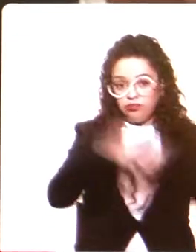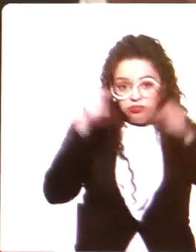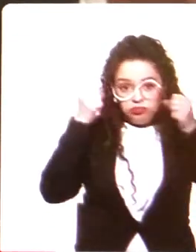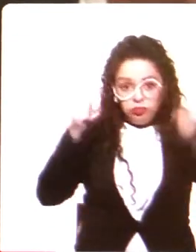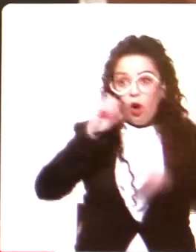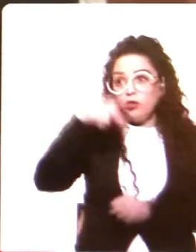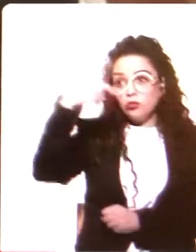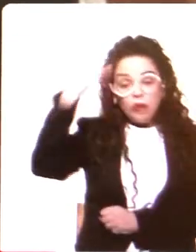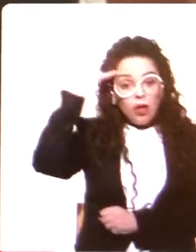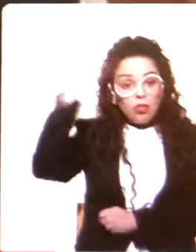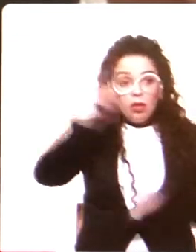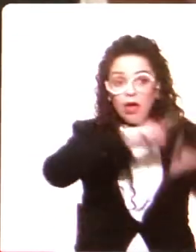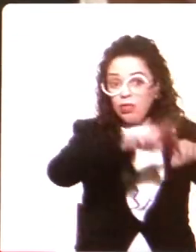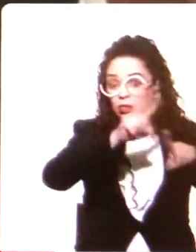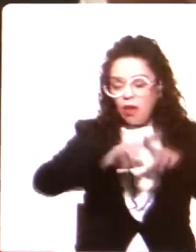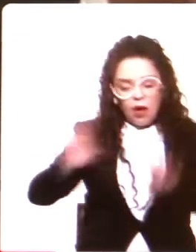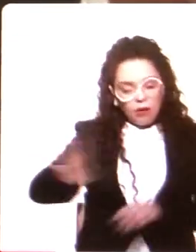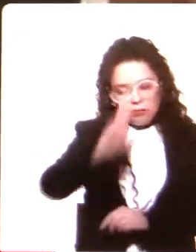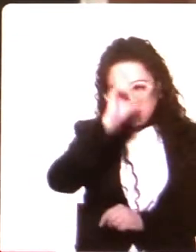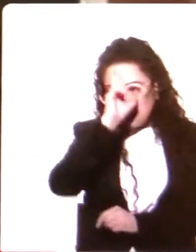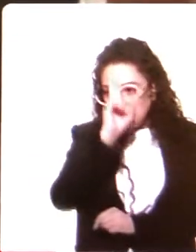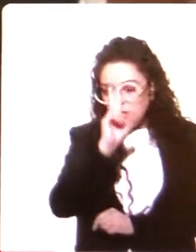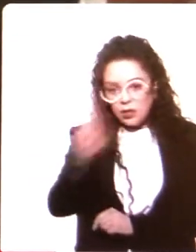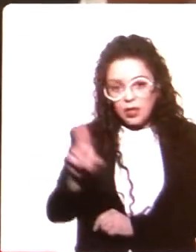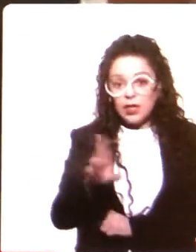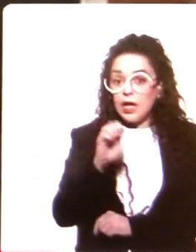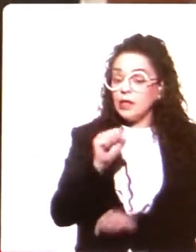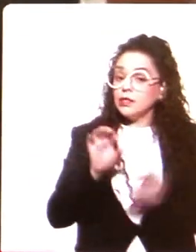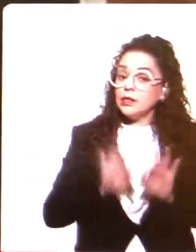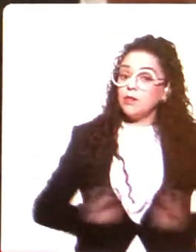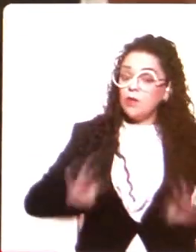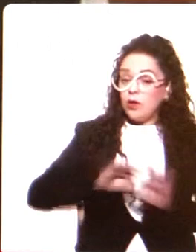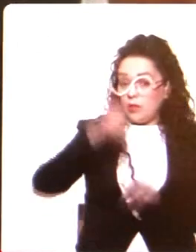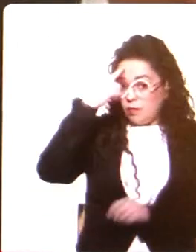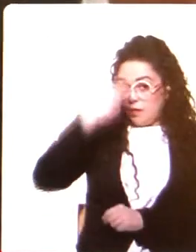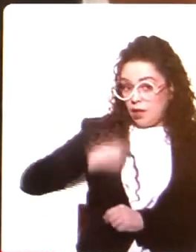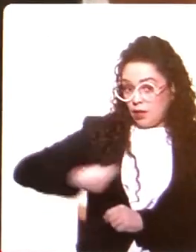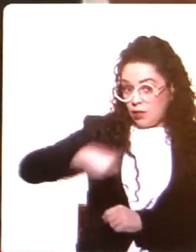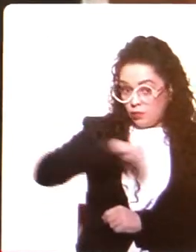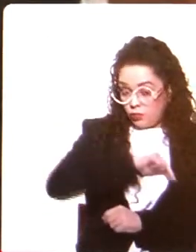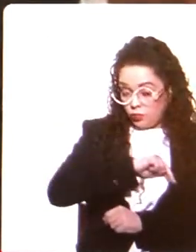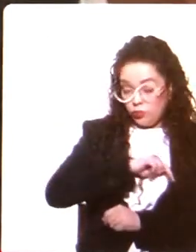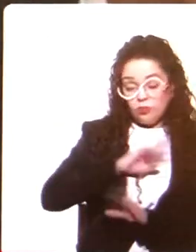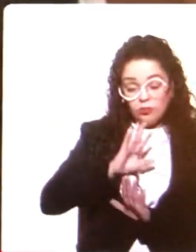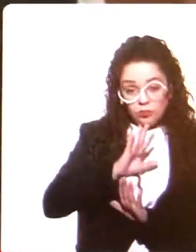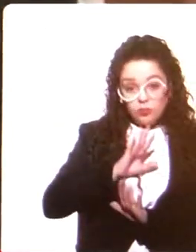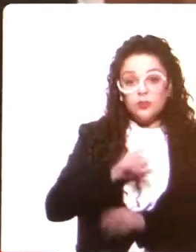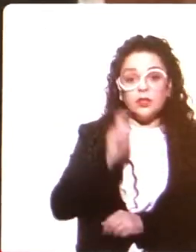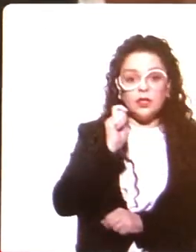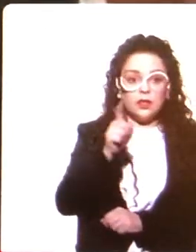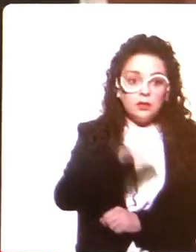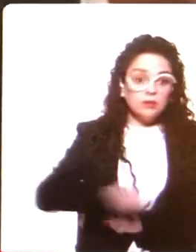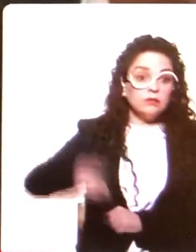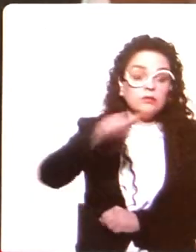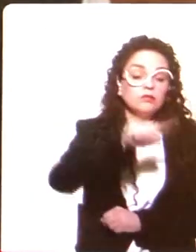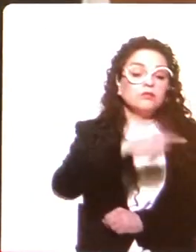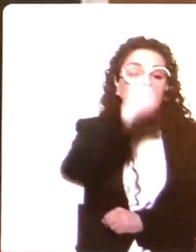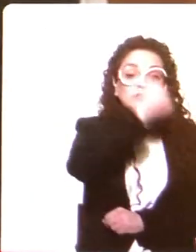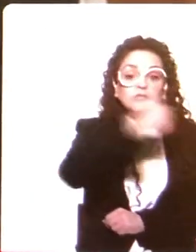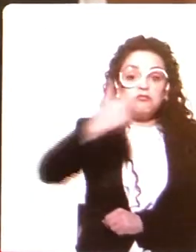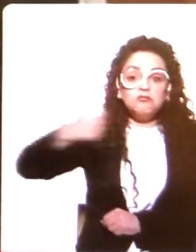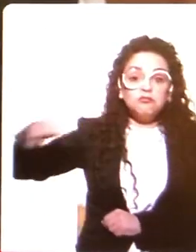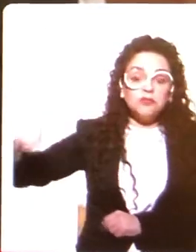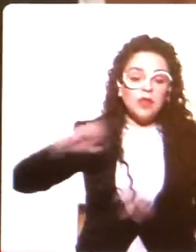ciudad eso es lo que vamos a ver también este viernes 8 de marzo que tengo entendido que ya está emplazada una marcha y una